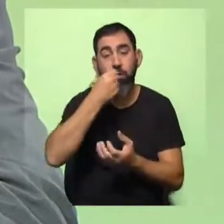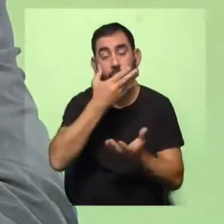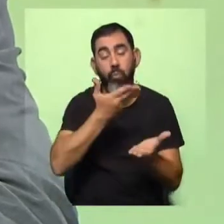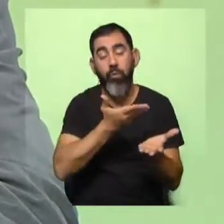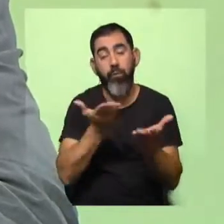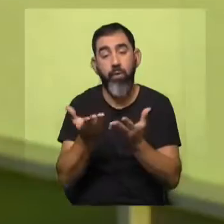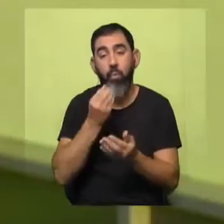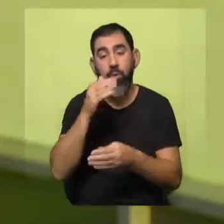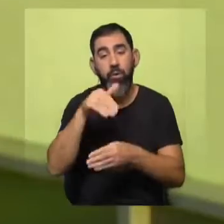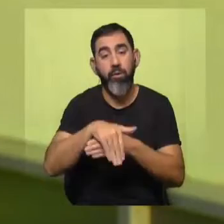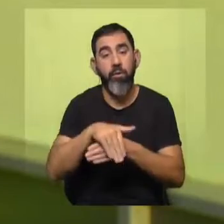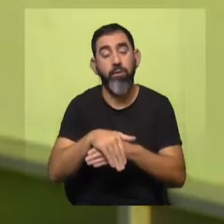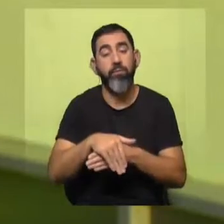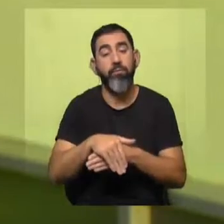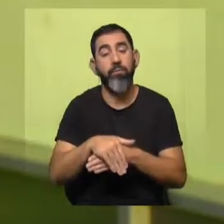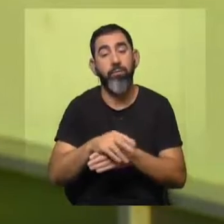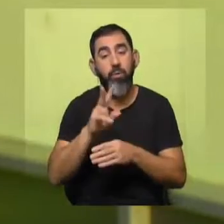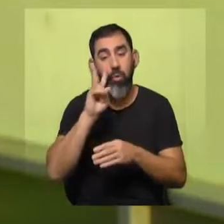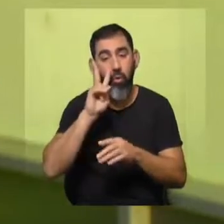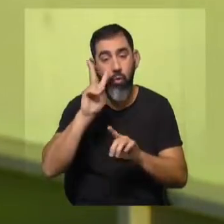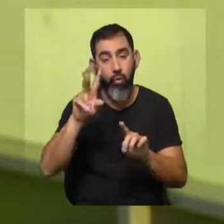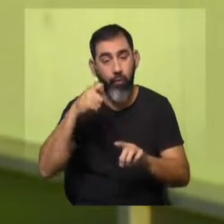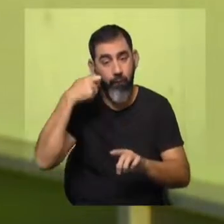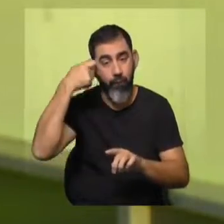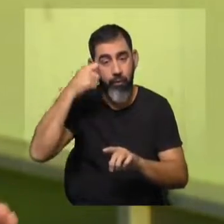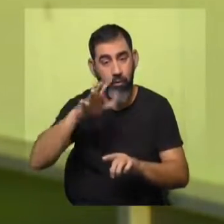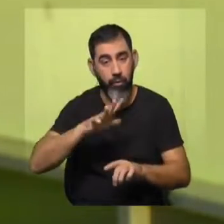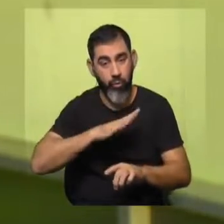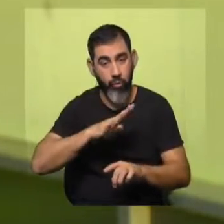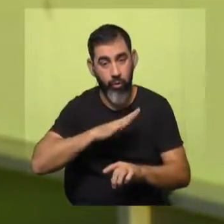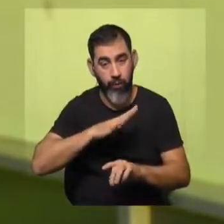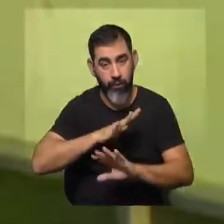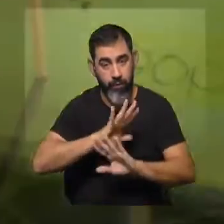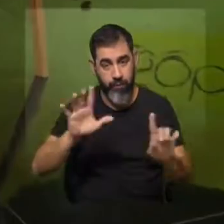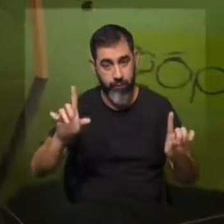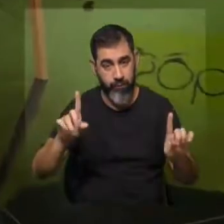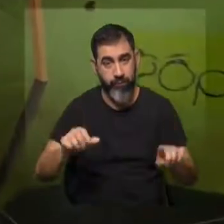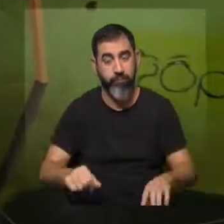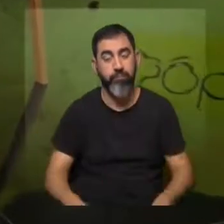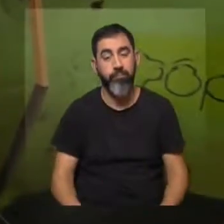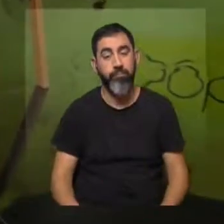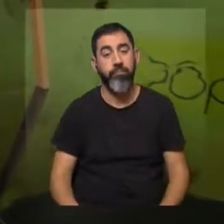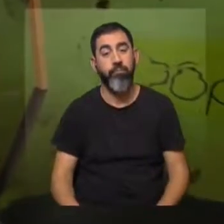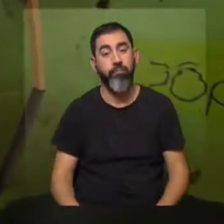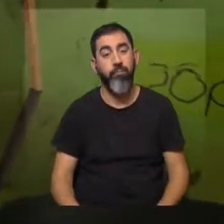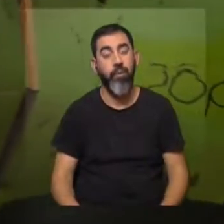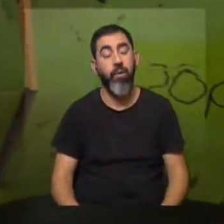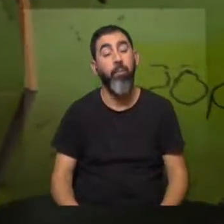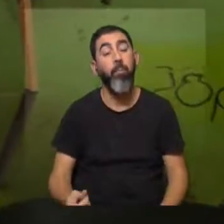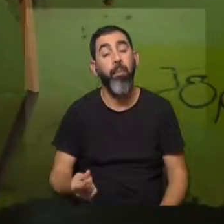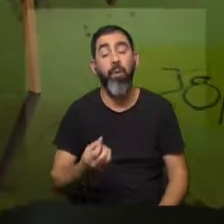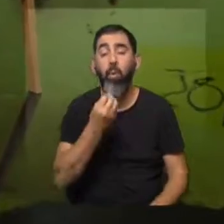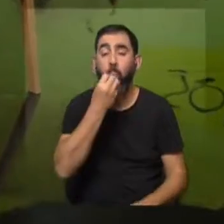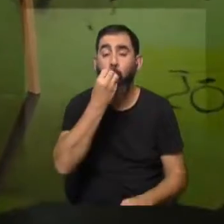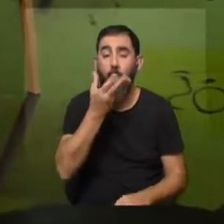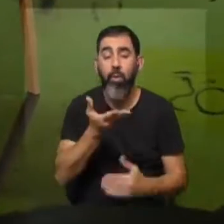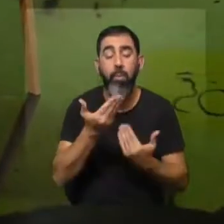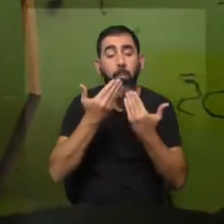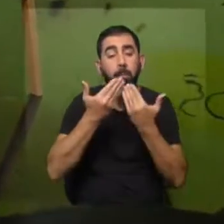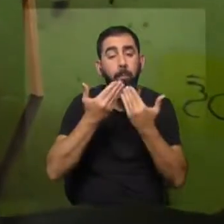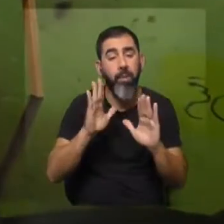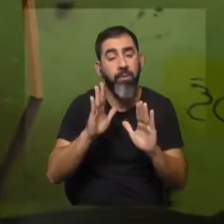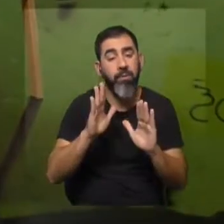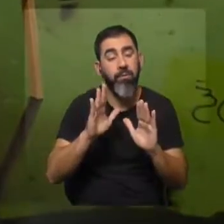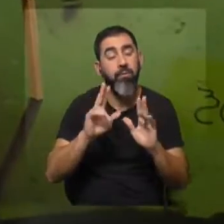tardes. Buenas tardes. Gabriel, tú no viste todavía la película, así que no te voy a llevar para el cine. Bien. De todos modos, creo que está bueno arrancar con